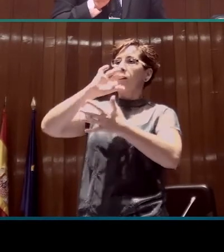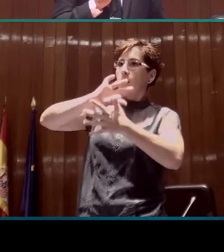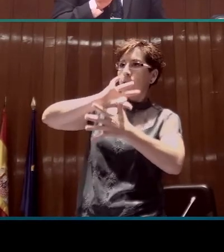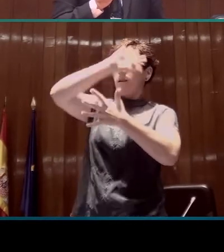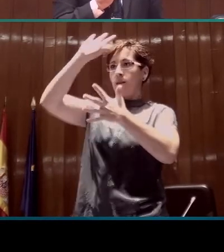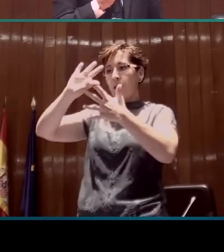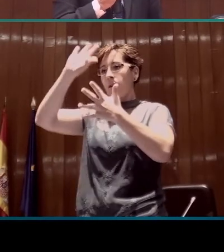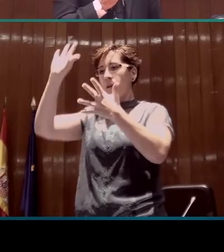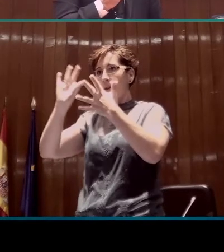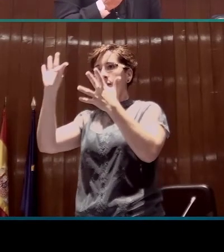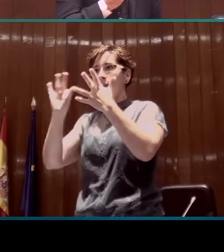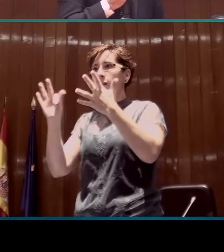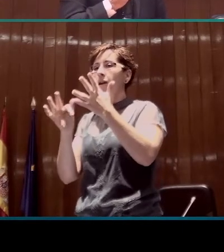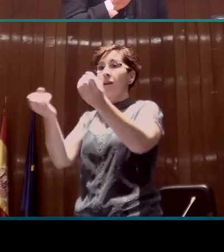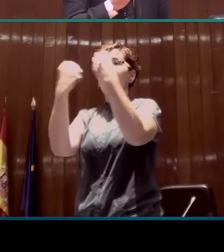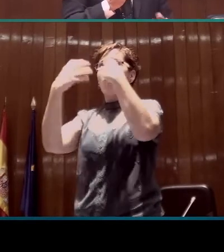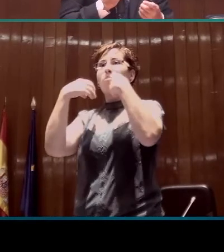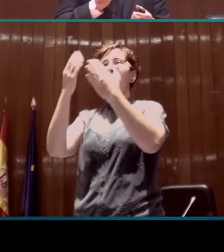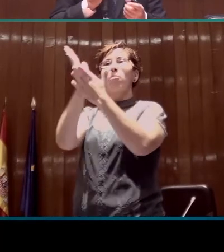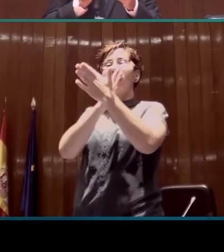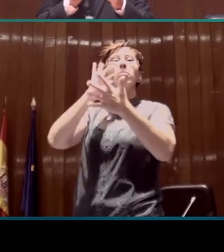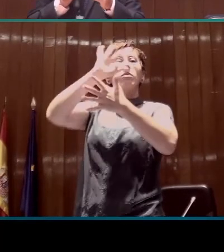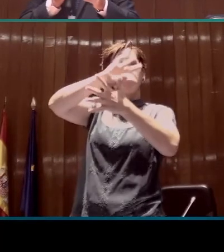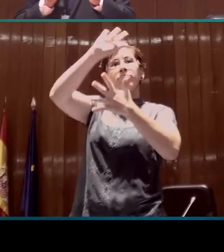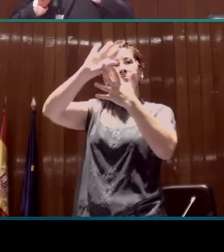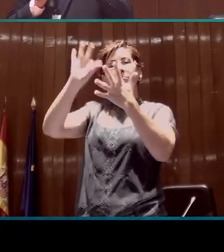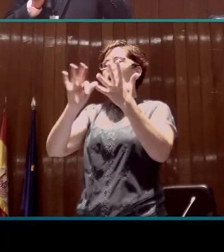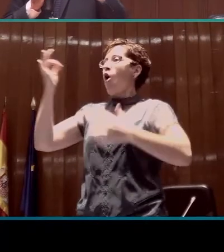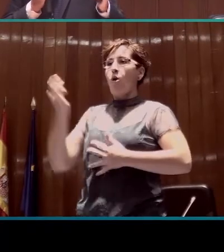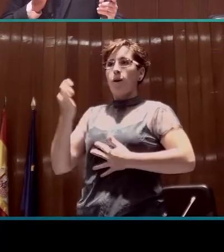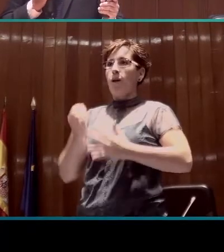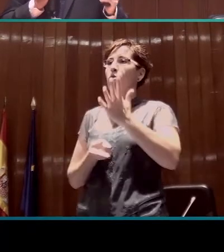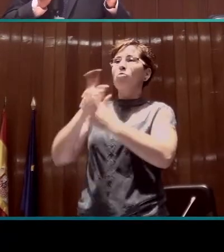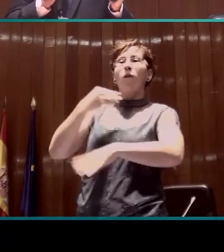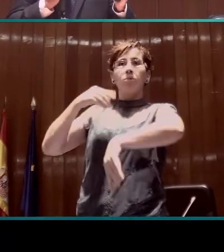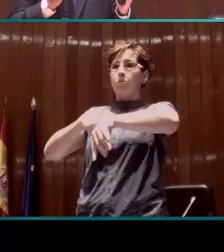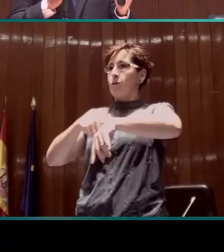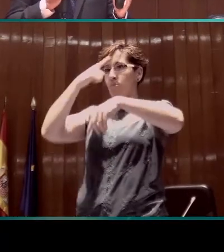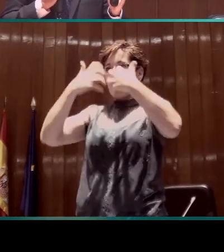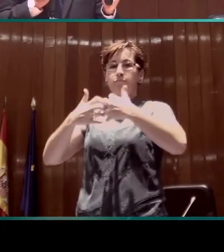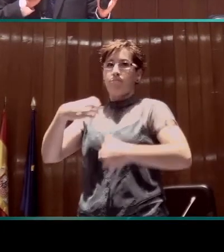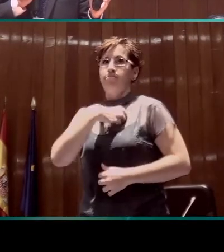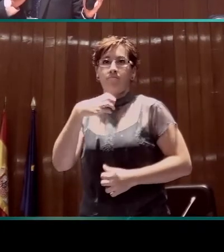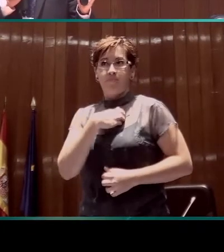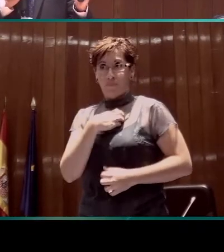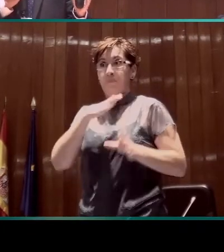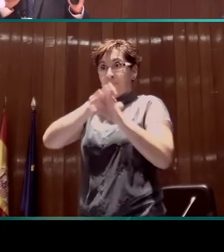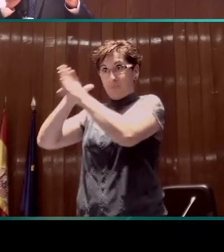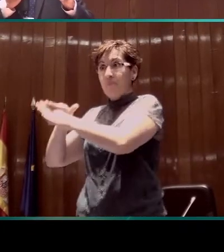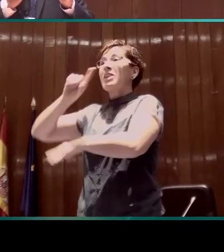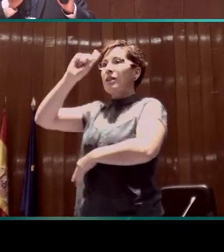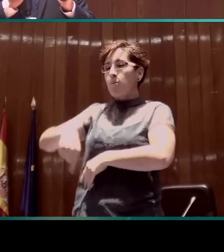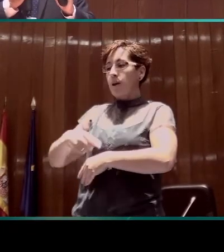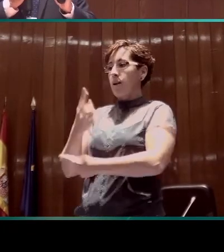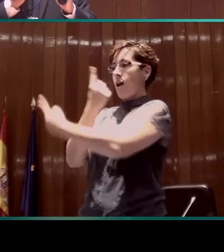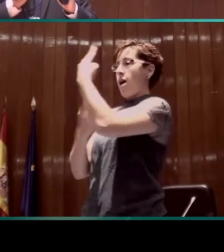esa información de los distintos parámetros. Y algo que, de la misma forma que no existían modelos de comprensión de signos,